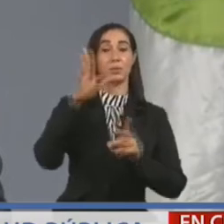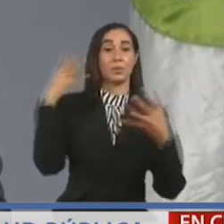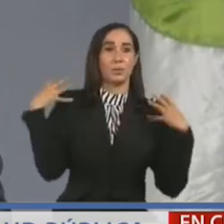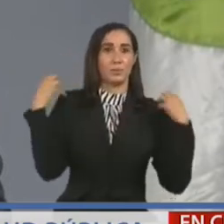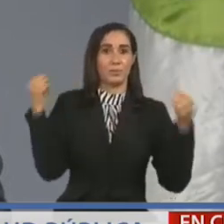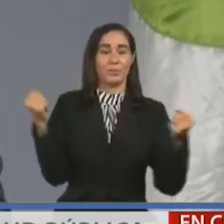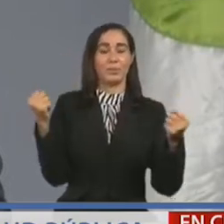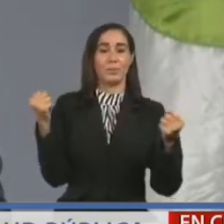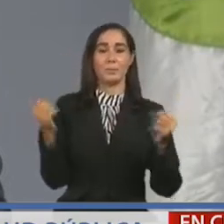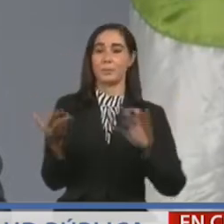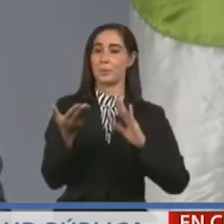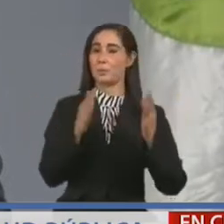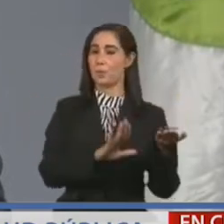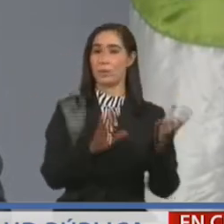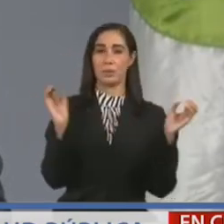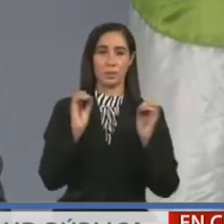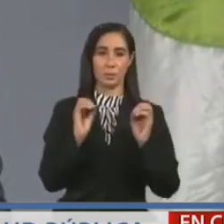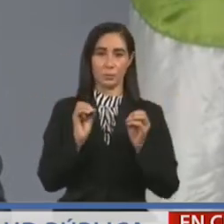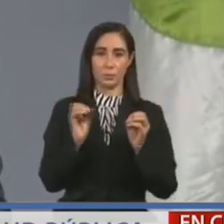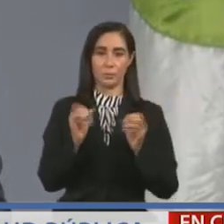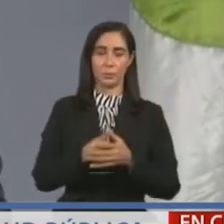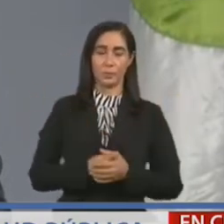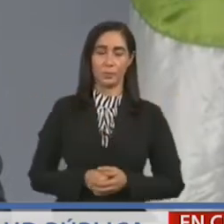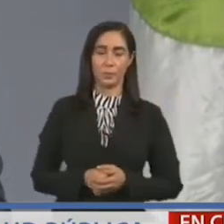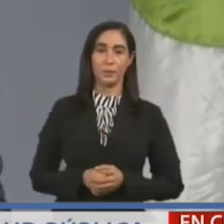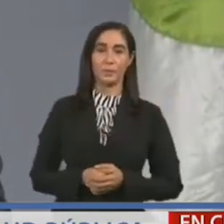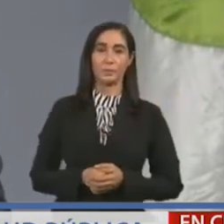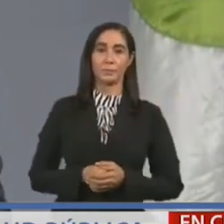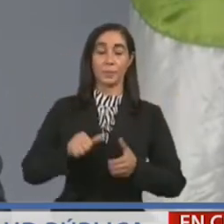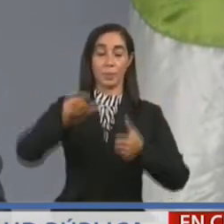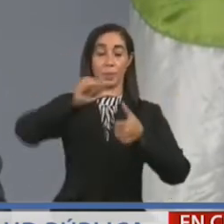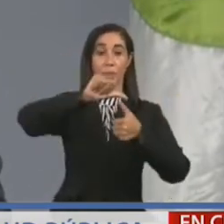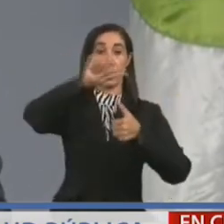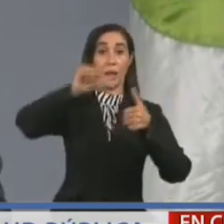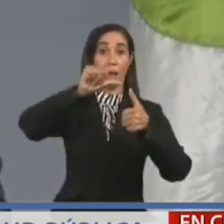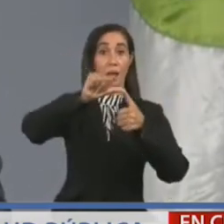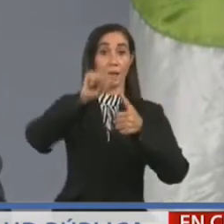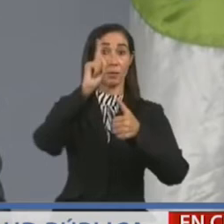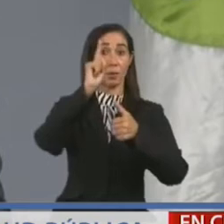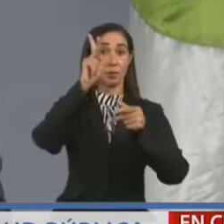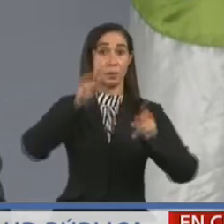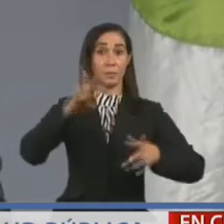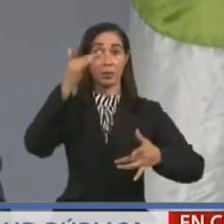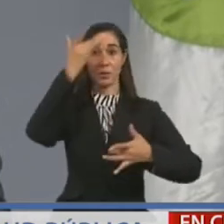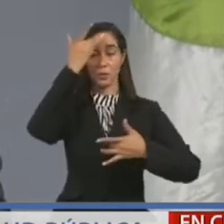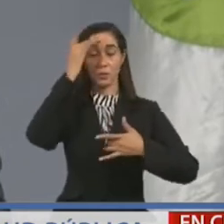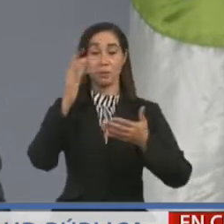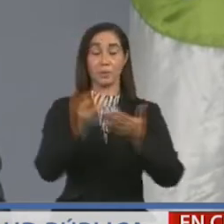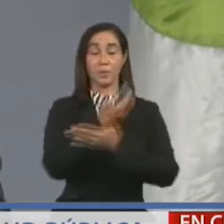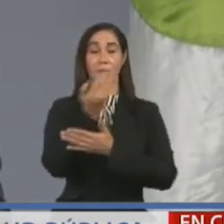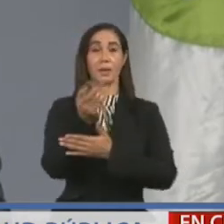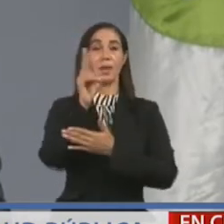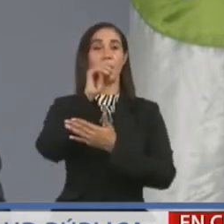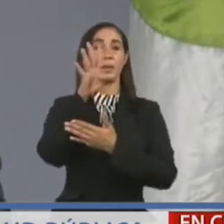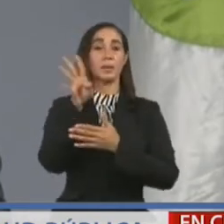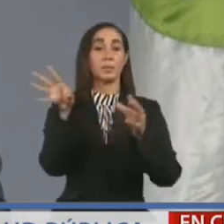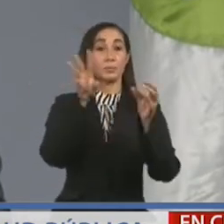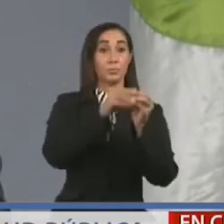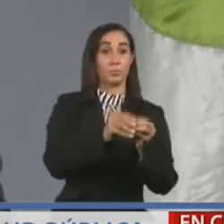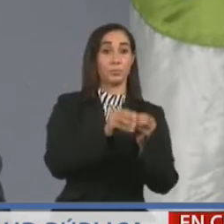recuperados y no hubo fallecimientos. Azua, un caso nuevo, 25